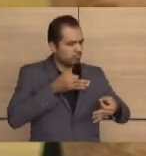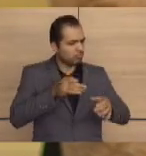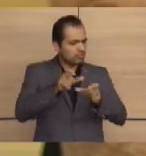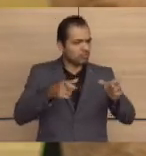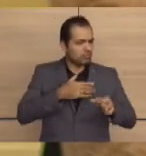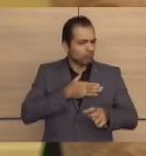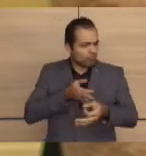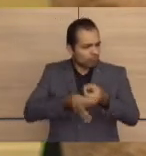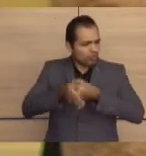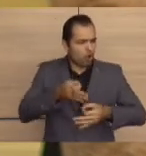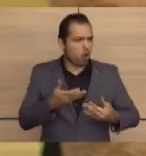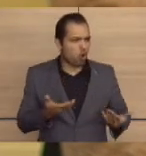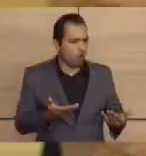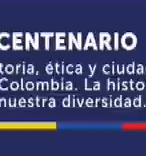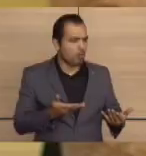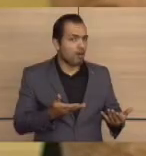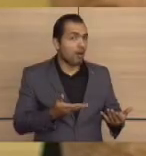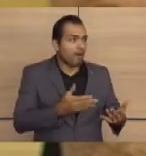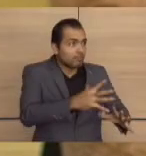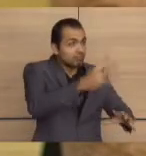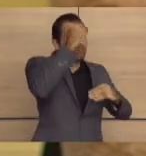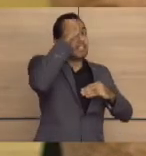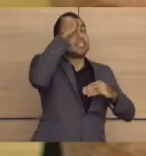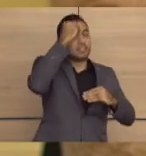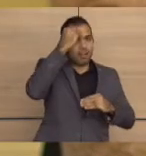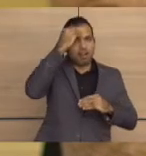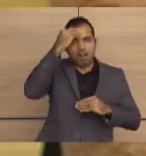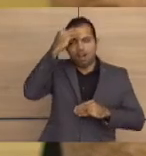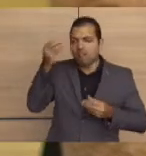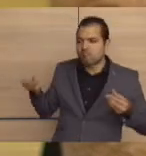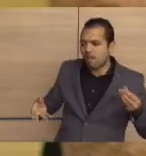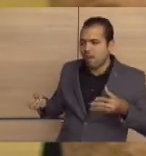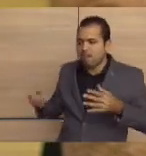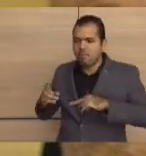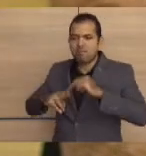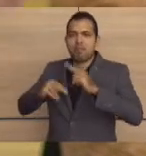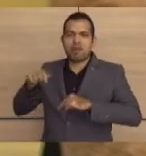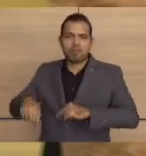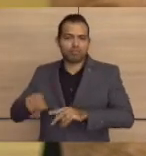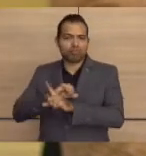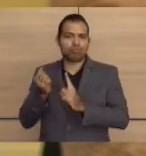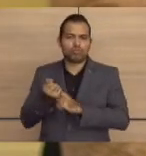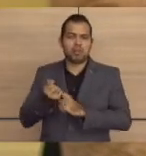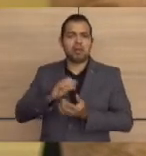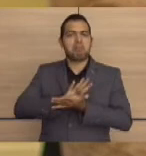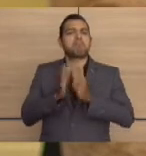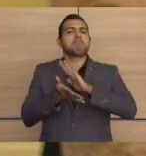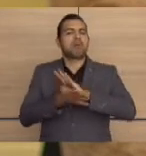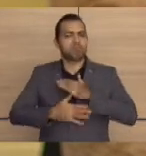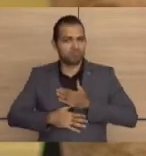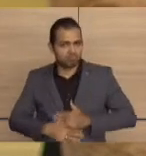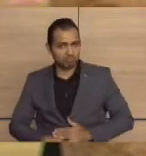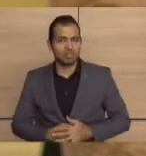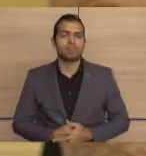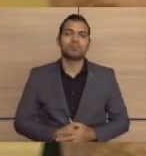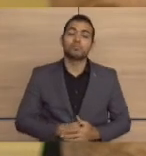paz. Y generar una educación, como decía Gabriel García Márquez, una educación desde la cuna hasta la tumba,